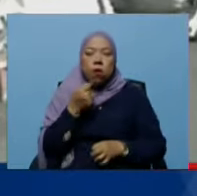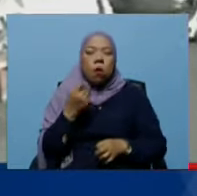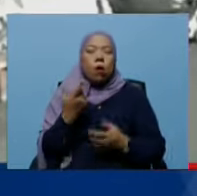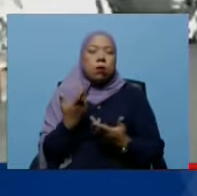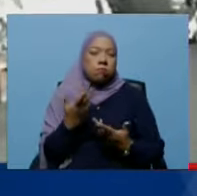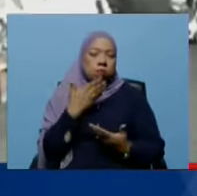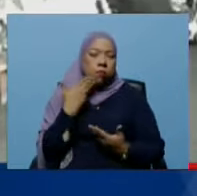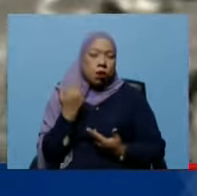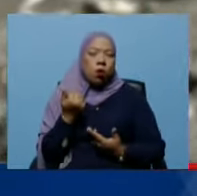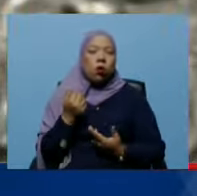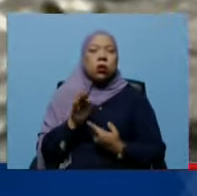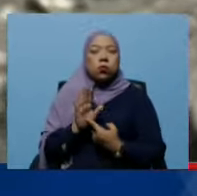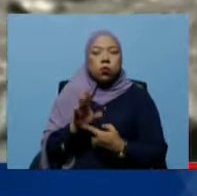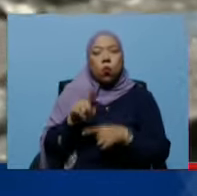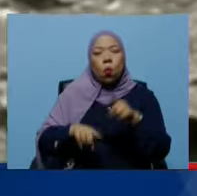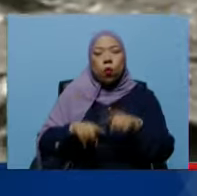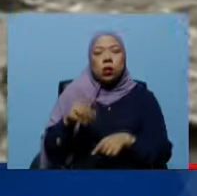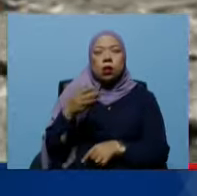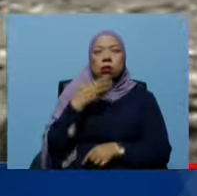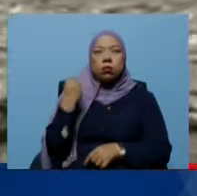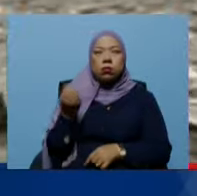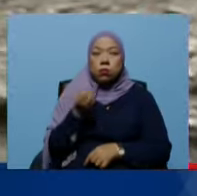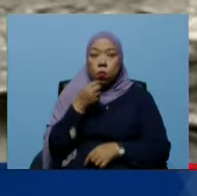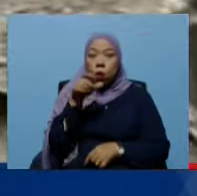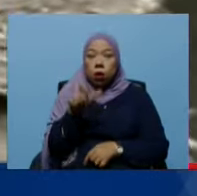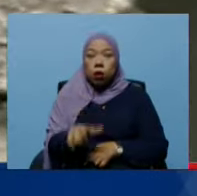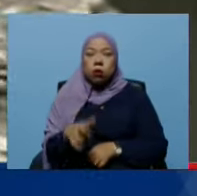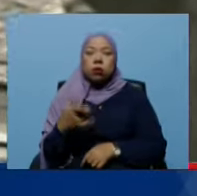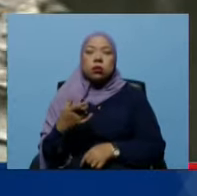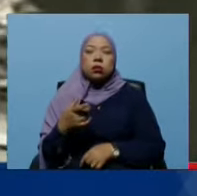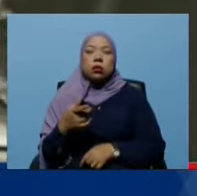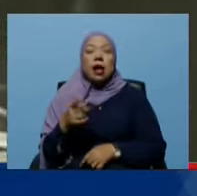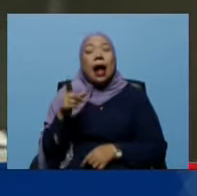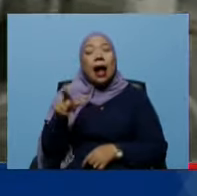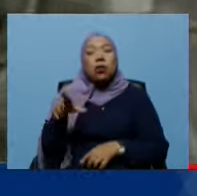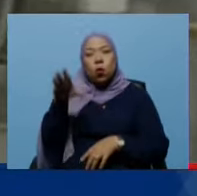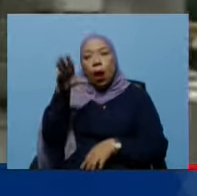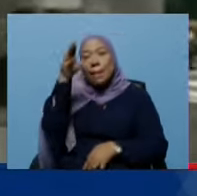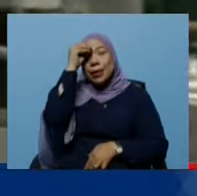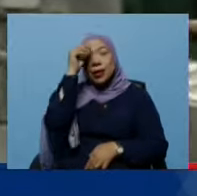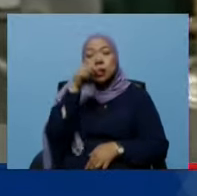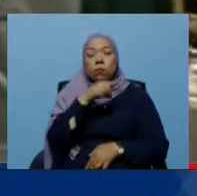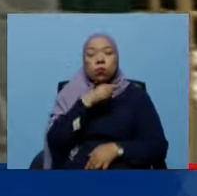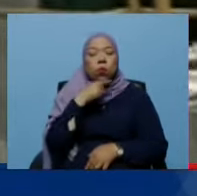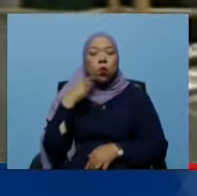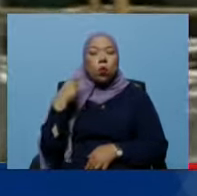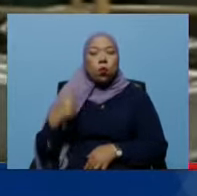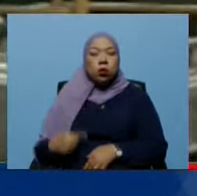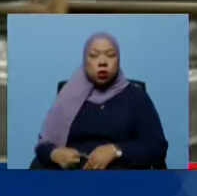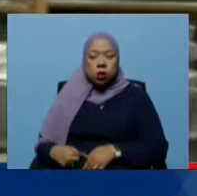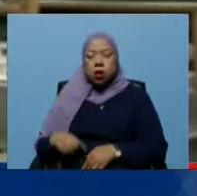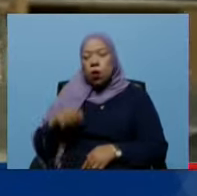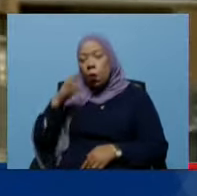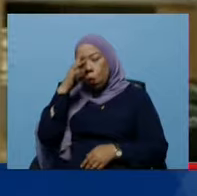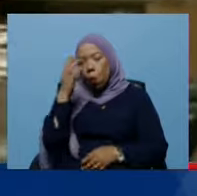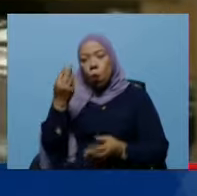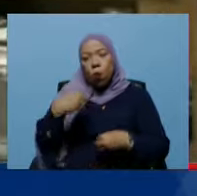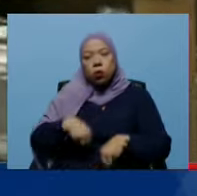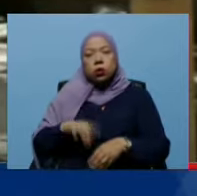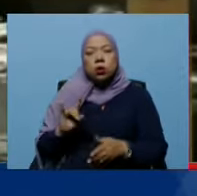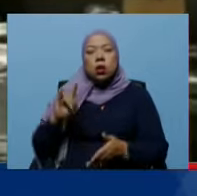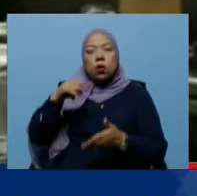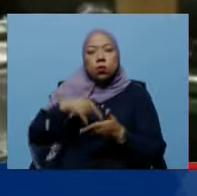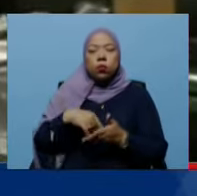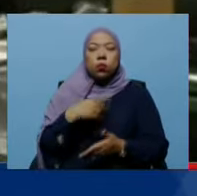nos los hicieron saber nuestros buenos amigos de allá de Shanghái, que tenemos allá, ustedes saben, estos acuerdos que se hicieron entre Carabobo y